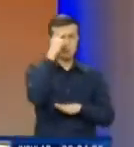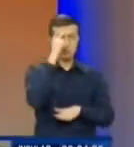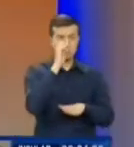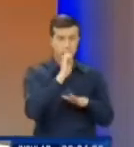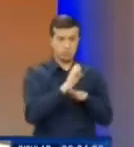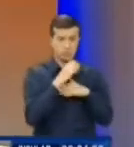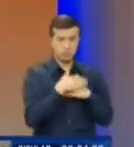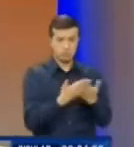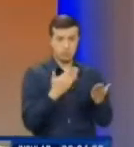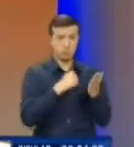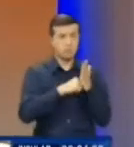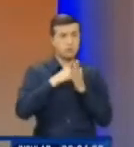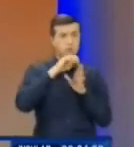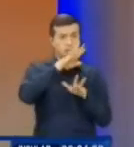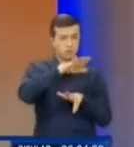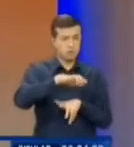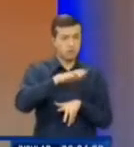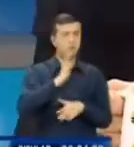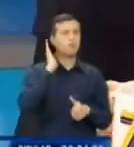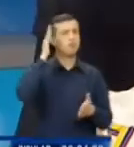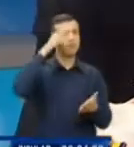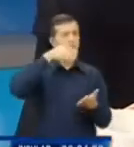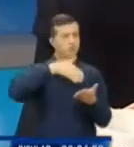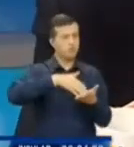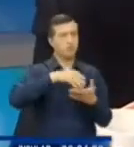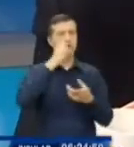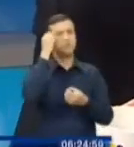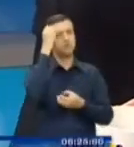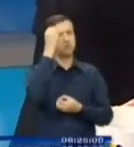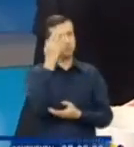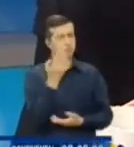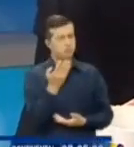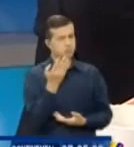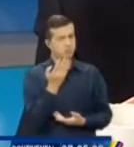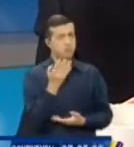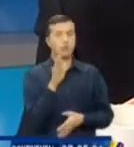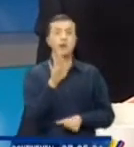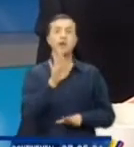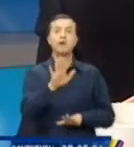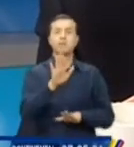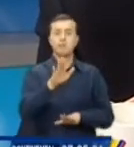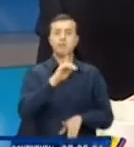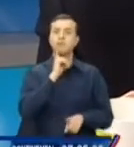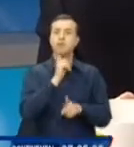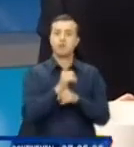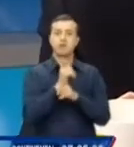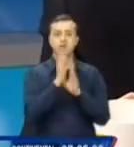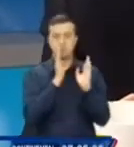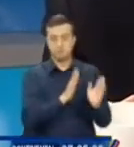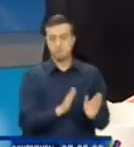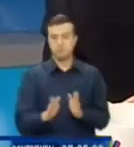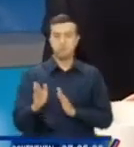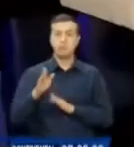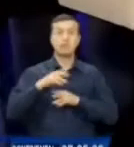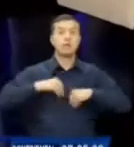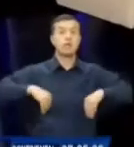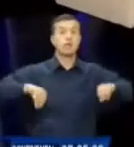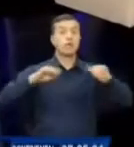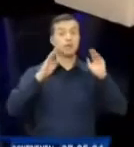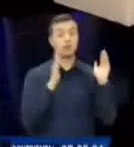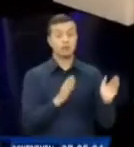el ministro de cultura fue expuso porque a ver si vamos a repartir ahorre distribuir tierras